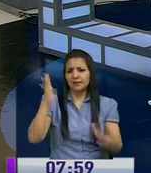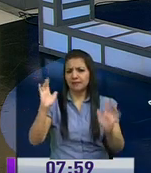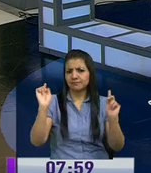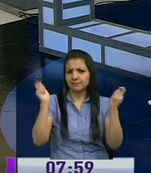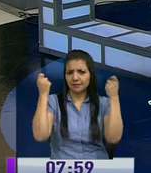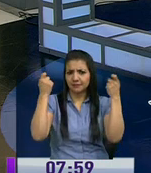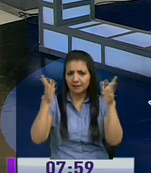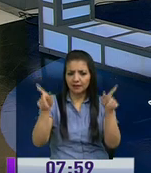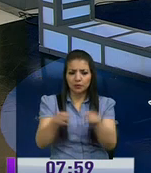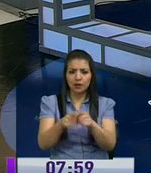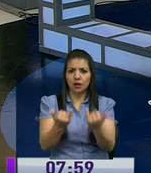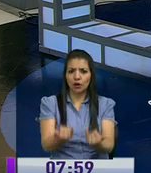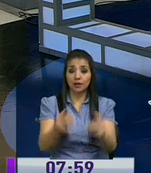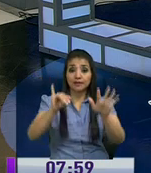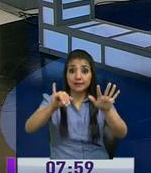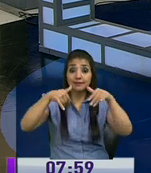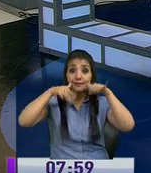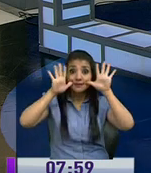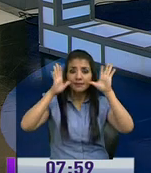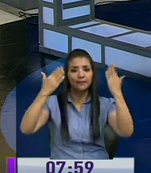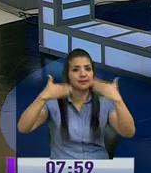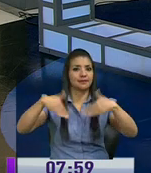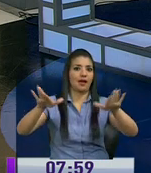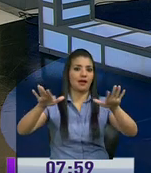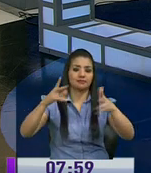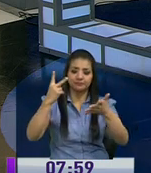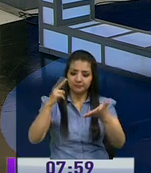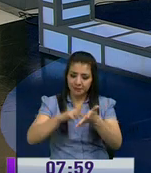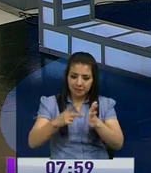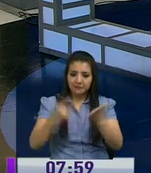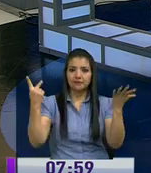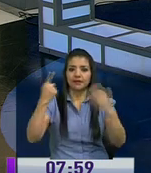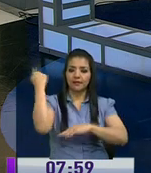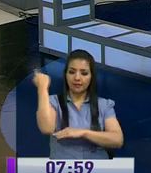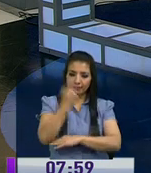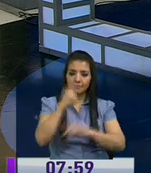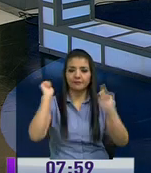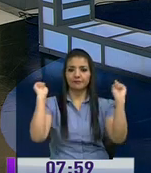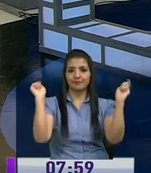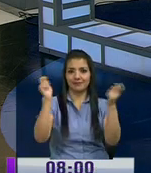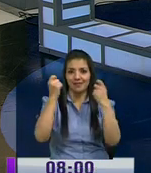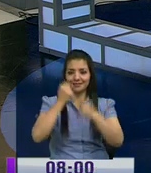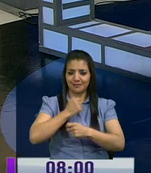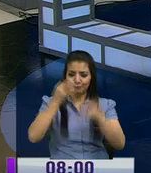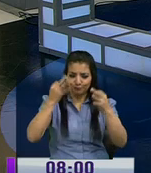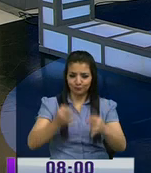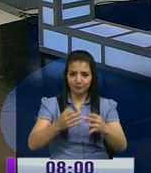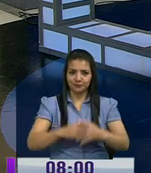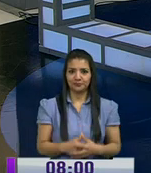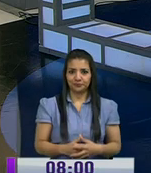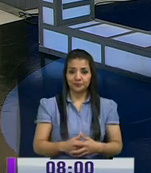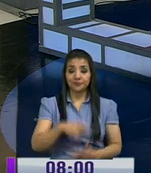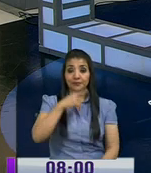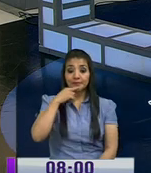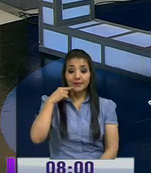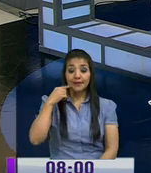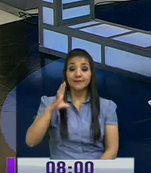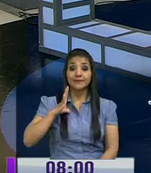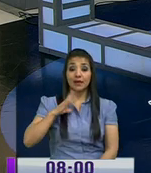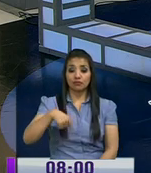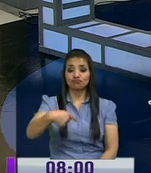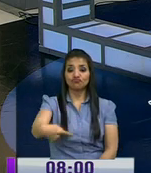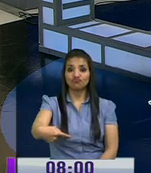Aparte que estamos en 6 de diciembre, claro. O sea, el día que es el día de la fundación, el propio día. Ajá. Como tenemos feriado los que viven en